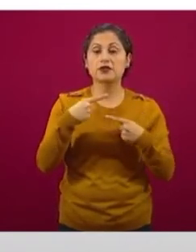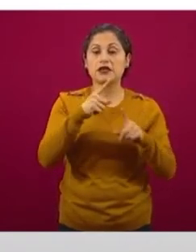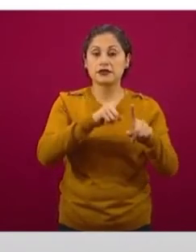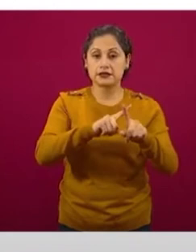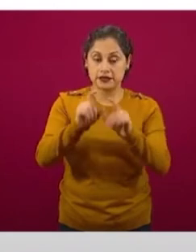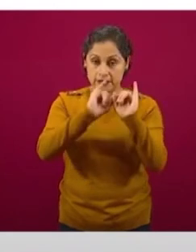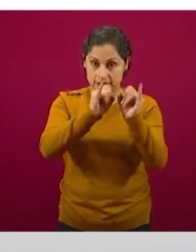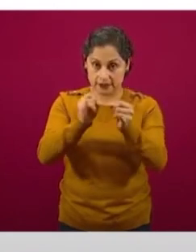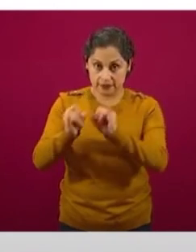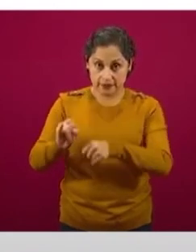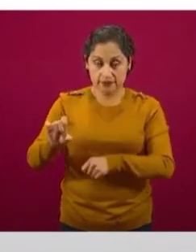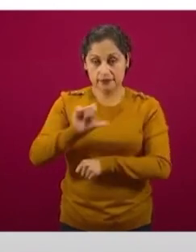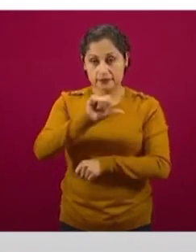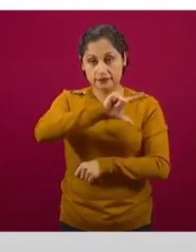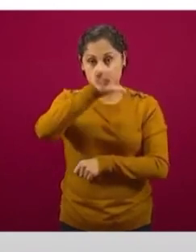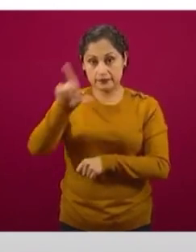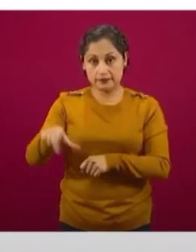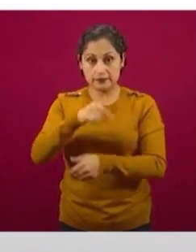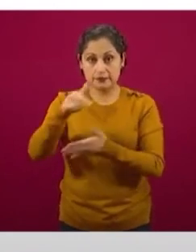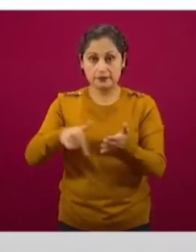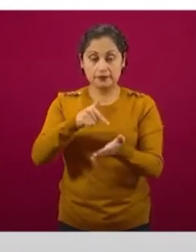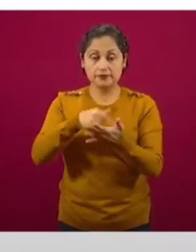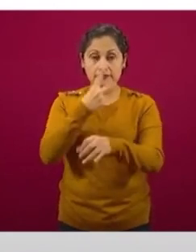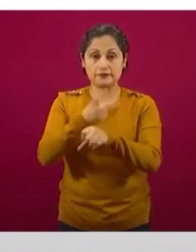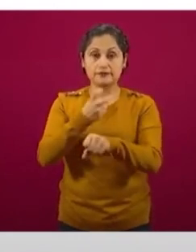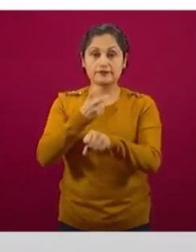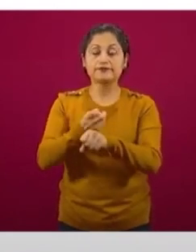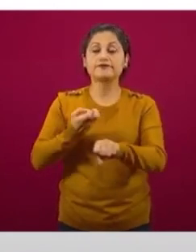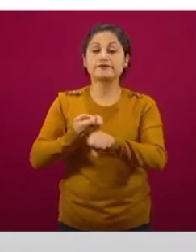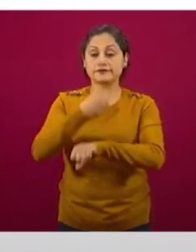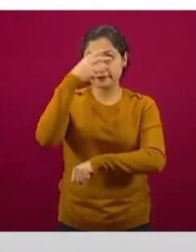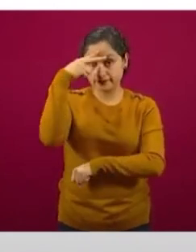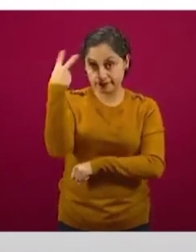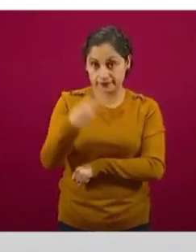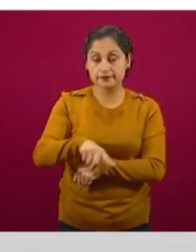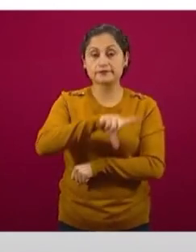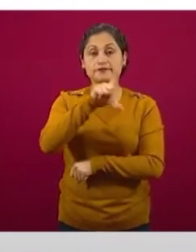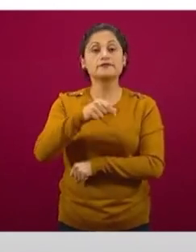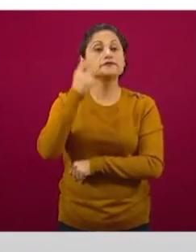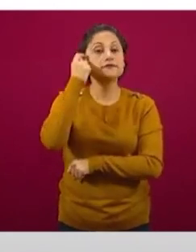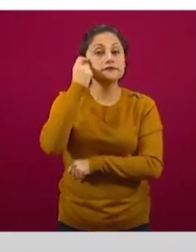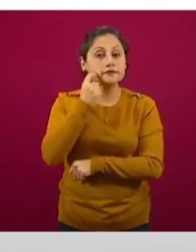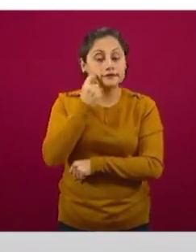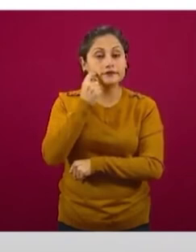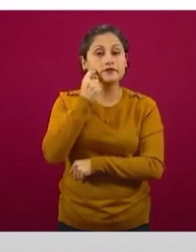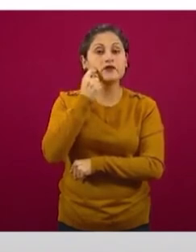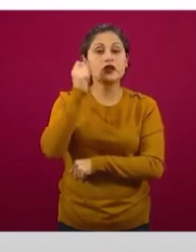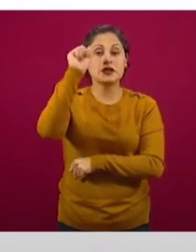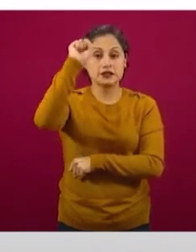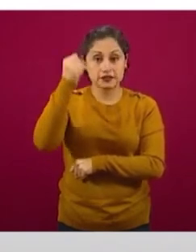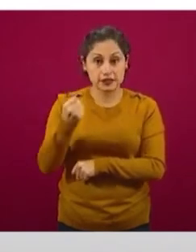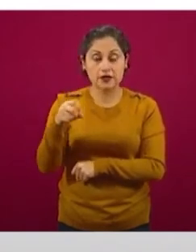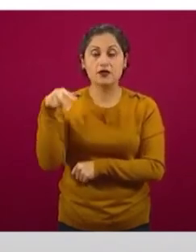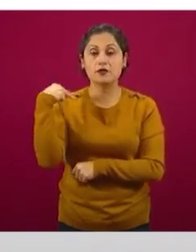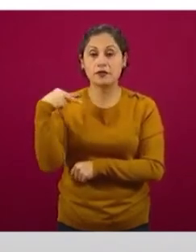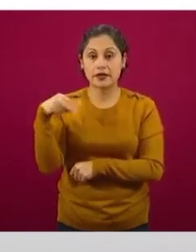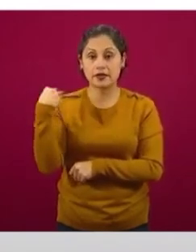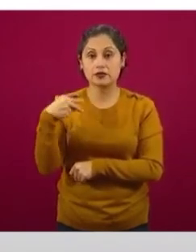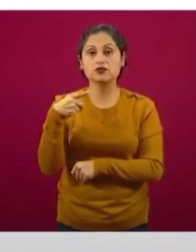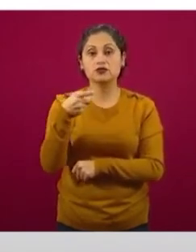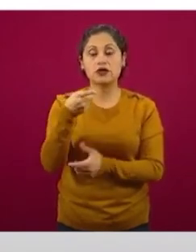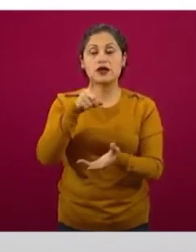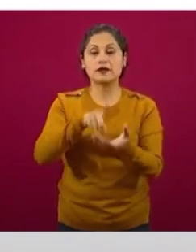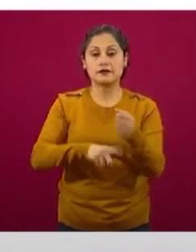Le sigue el Estado de México, Guerrero, y Sinaloa y Veracruz, que son los estados que tienen un mayor número de personas que han hecho